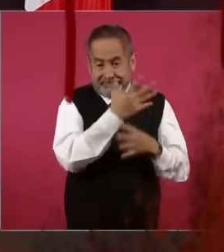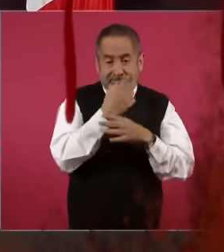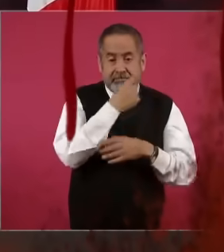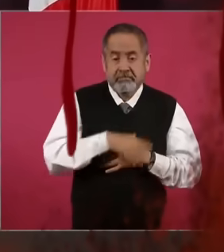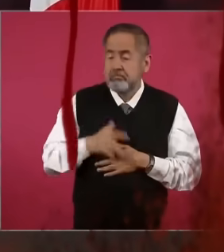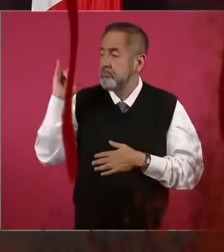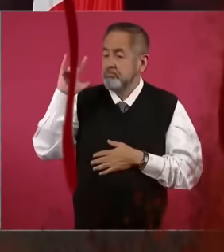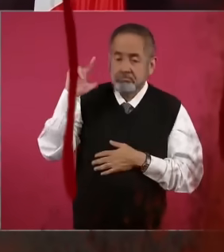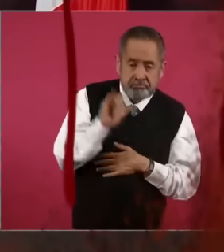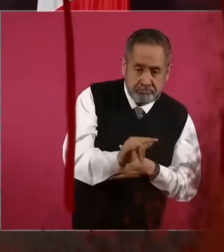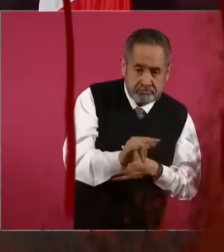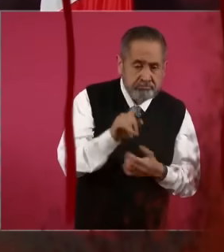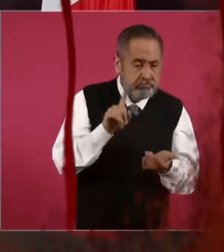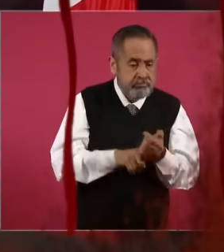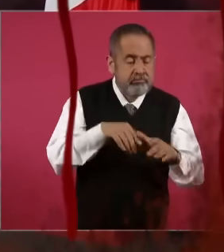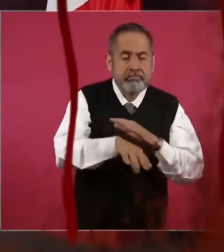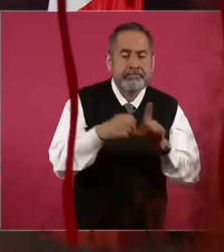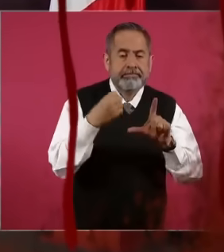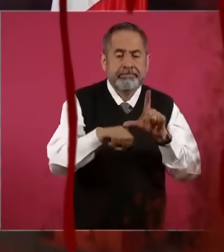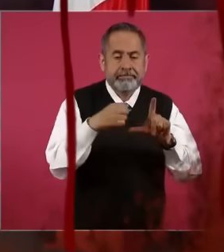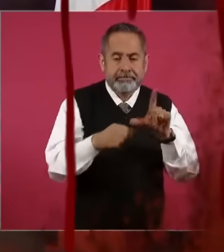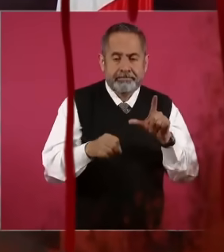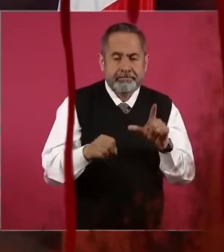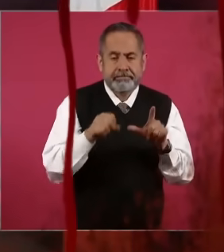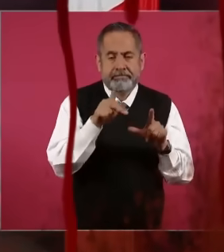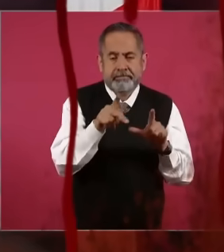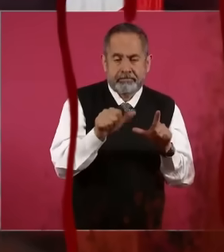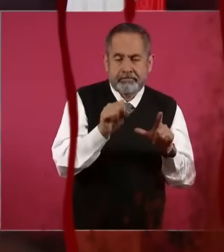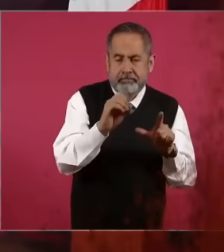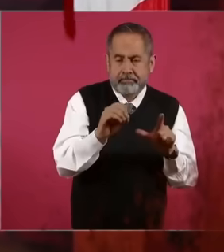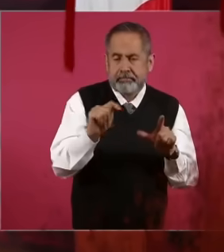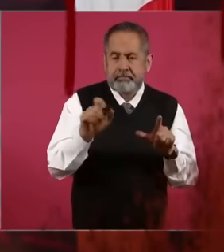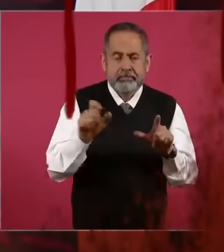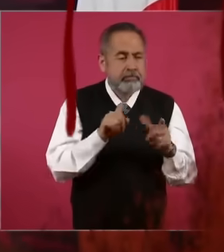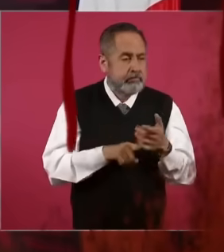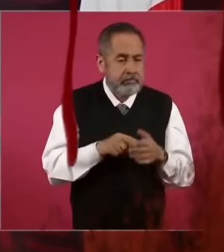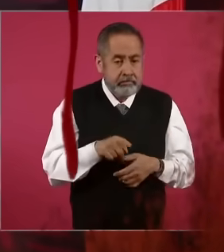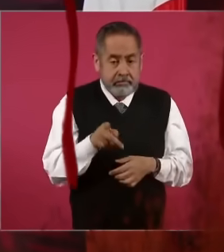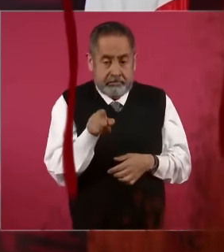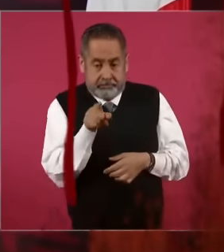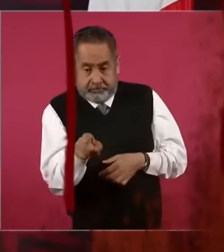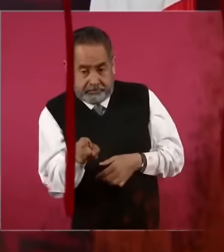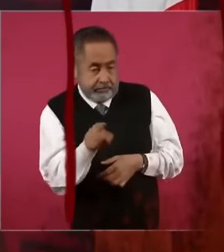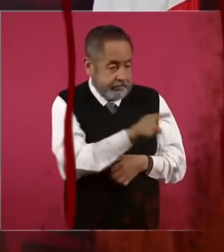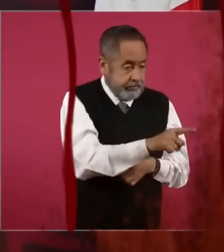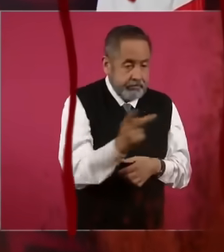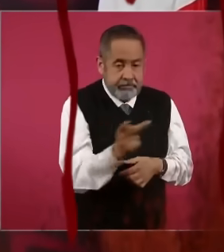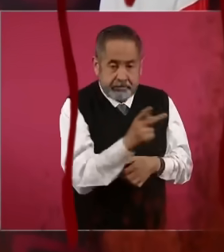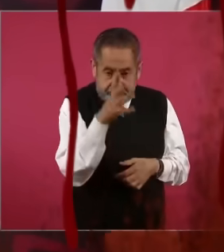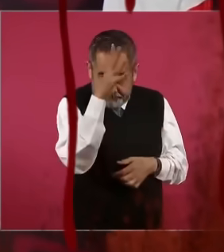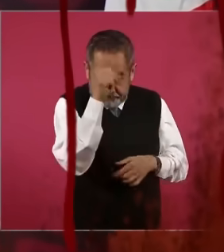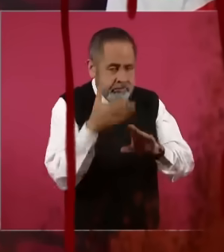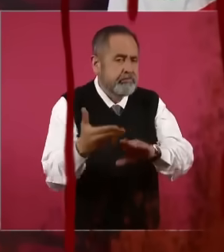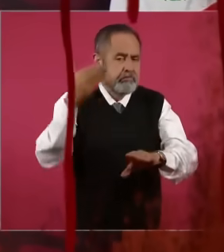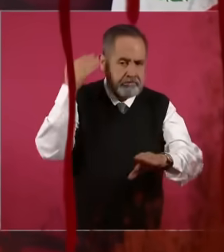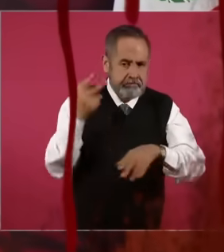gana y que jamás le van a informar al 100% lo que realmente ocurrió. Y eso es algo que desgraciadamente también nos